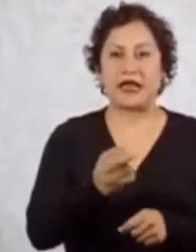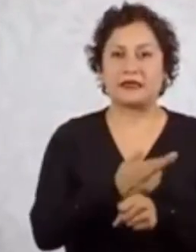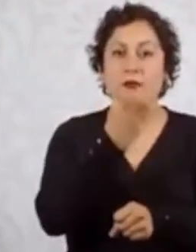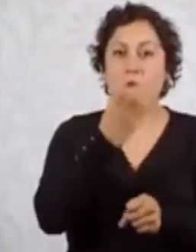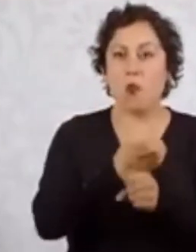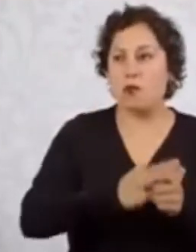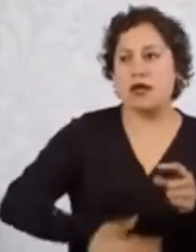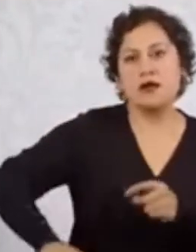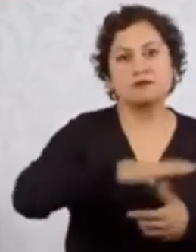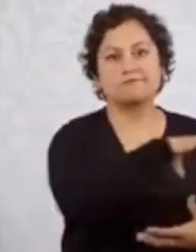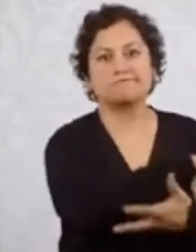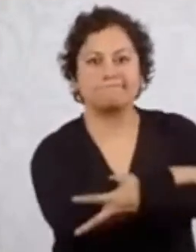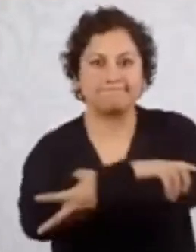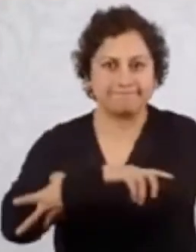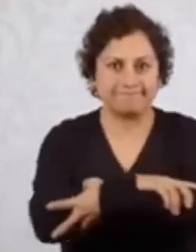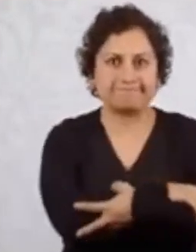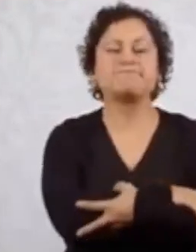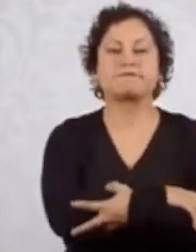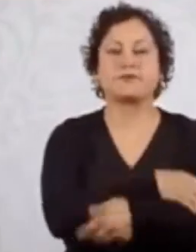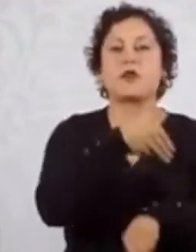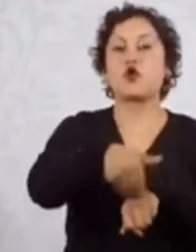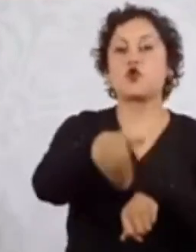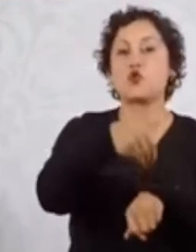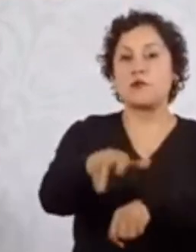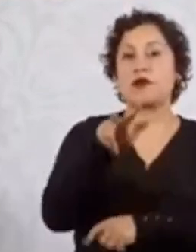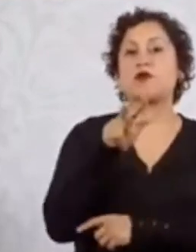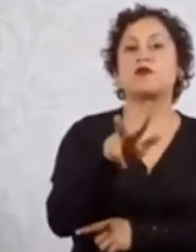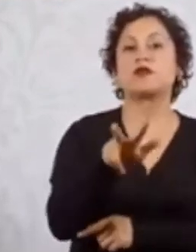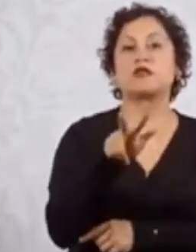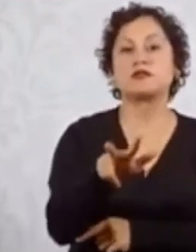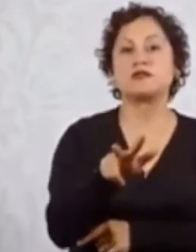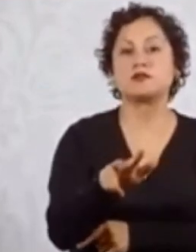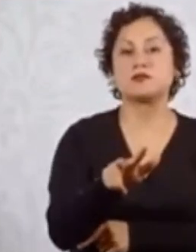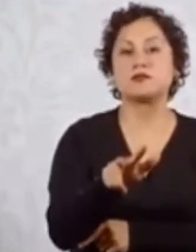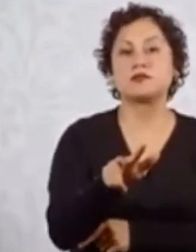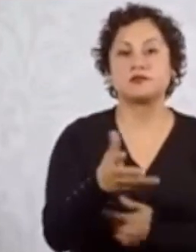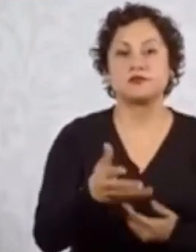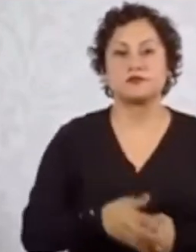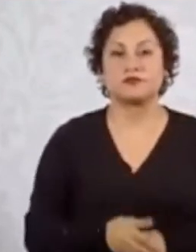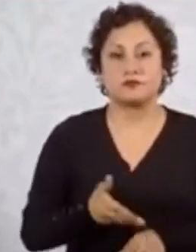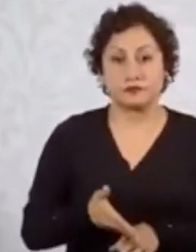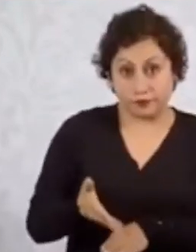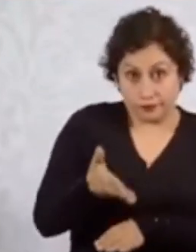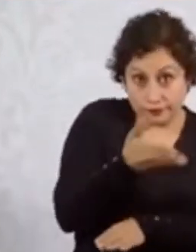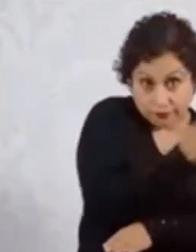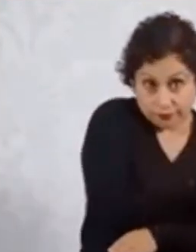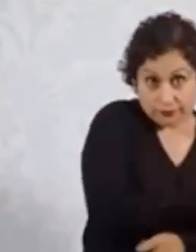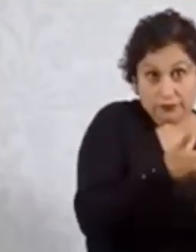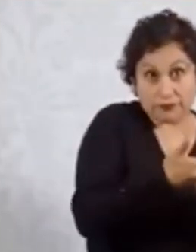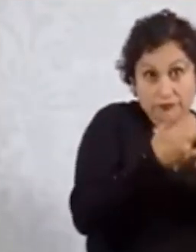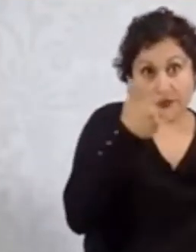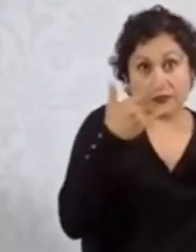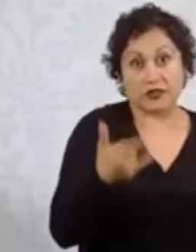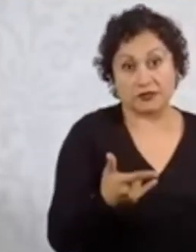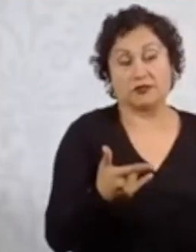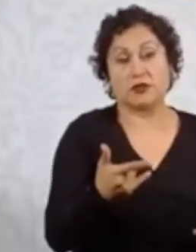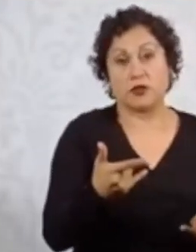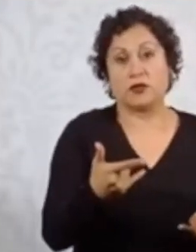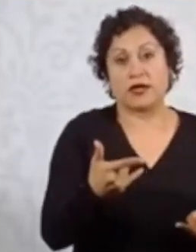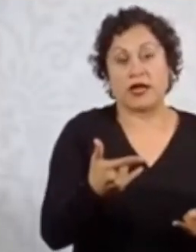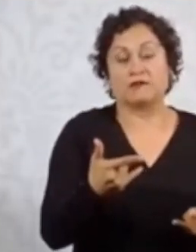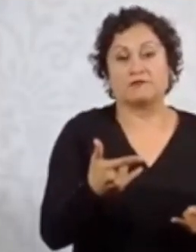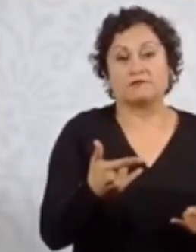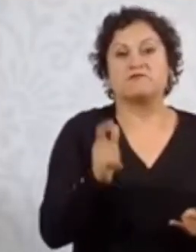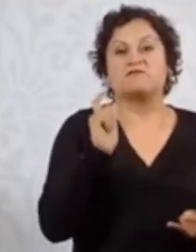no solamente puede, tiene que ser la columna vertebral. A partir de ahí, del futuro que le dejaremos a nuestros hijos, a